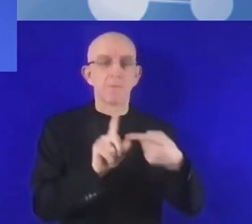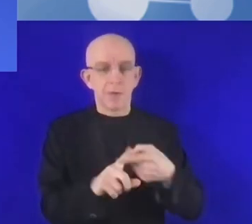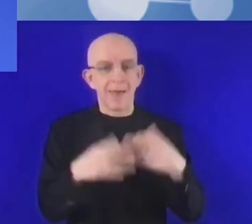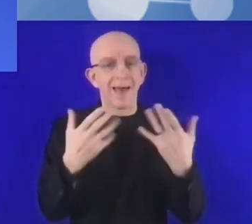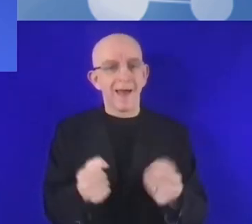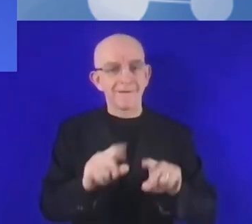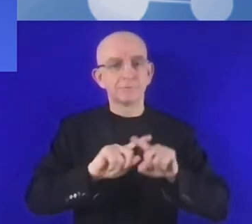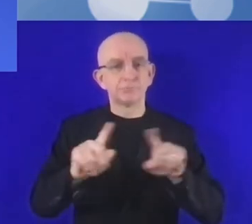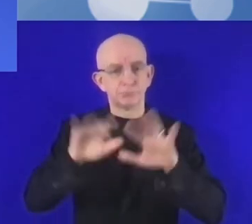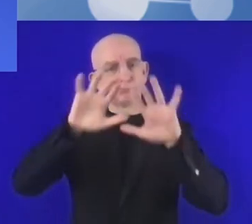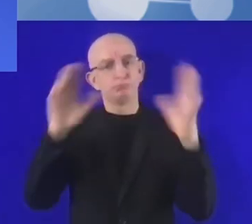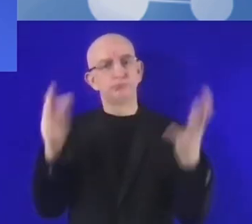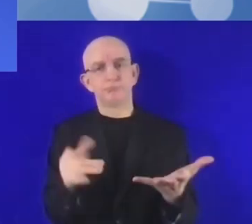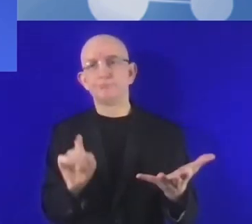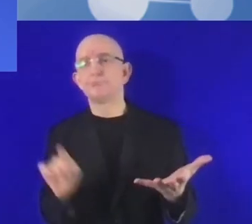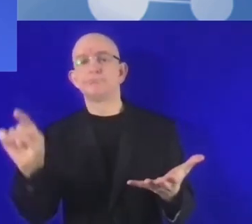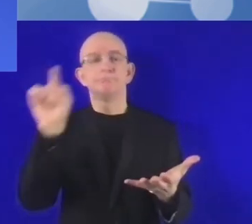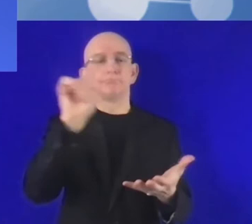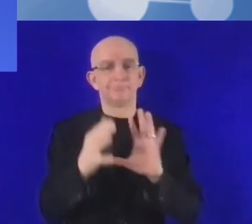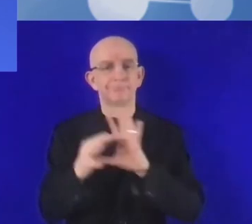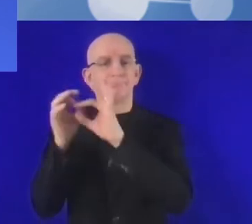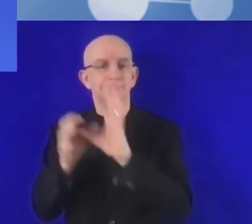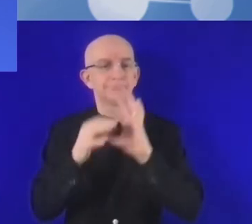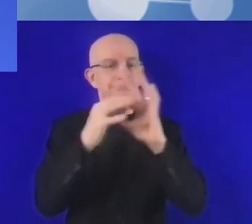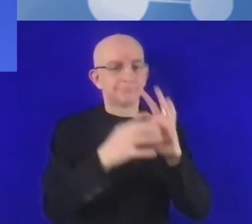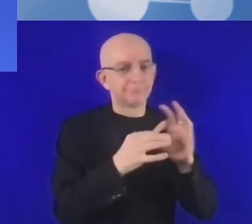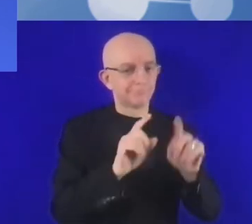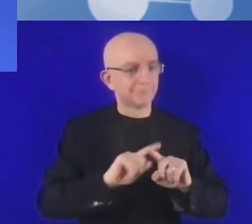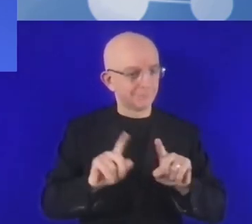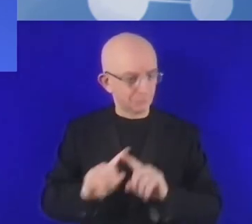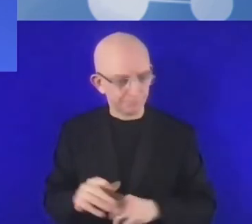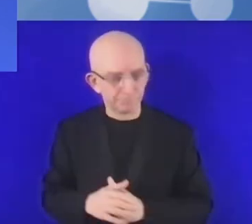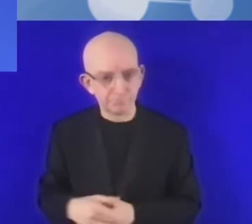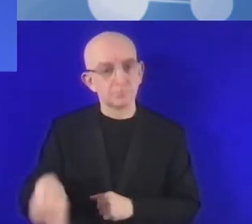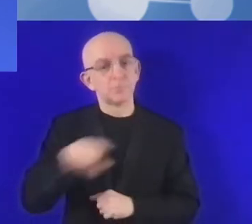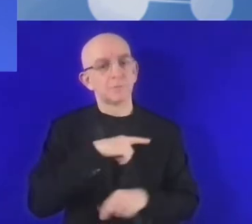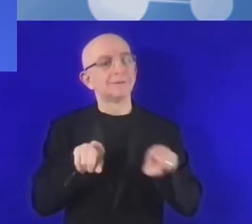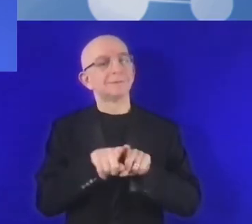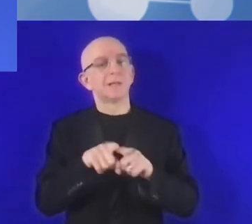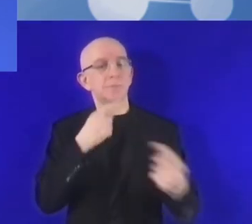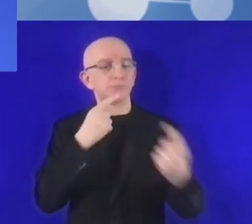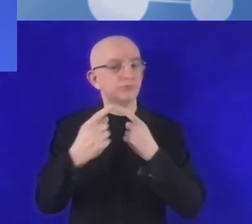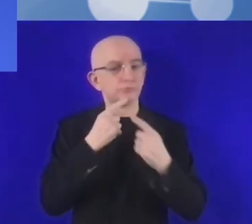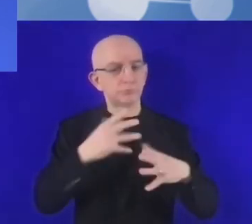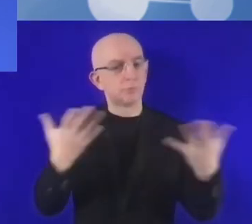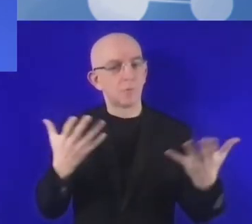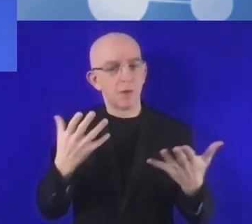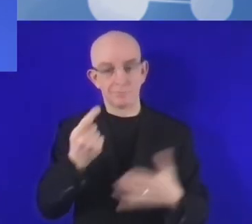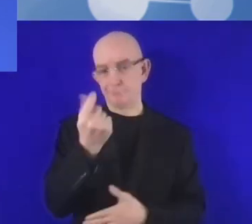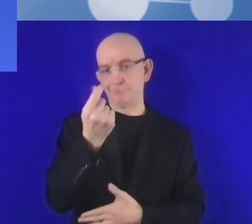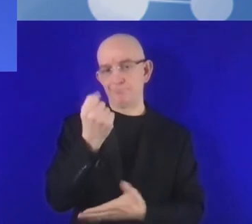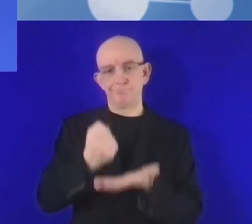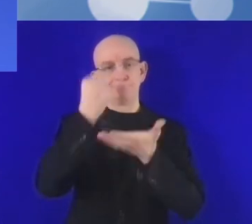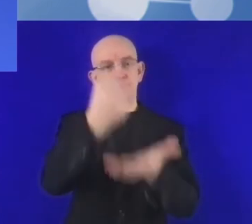el primer día de la cumbre, muchas conversaciones sobre las inversiones, es decir, cómo apoyar este desarrollo digital.